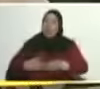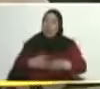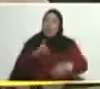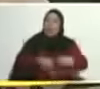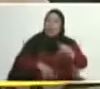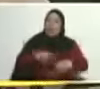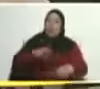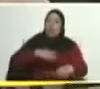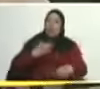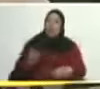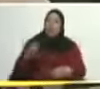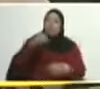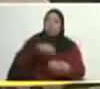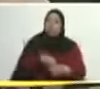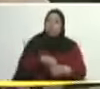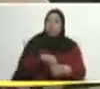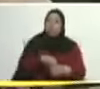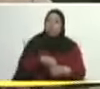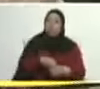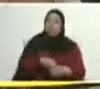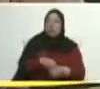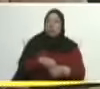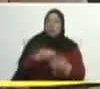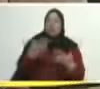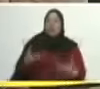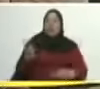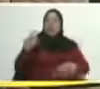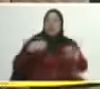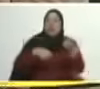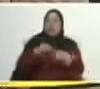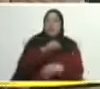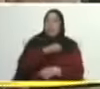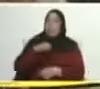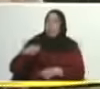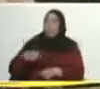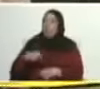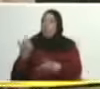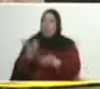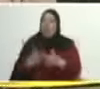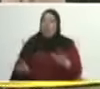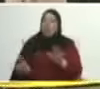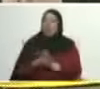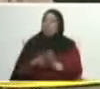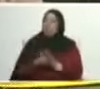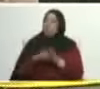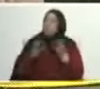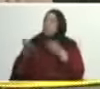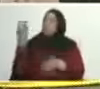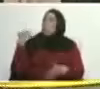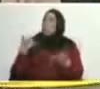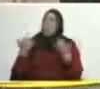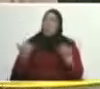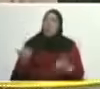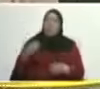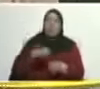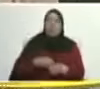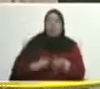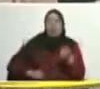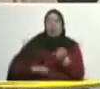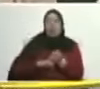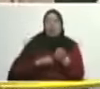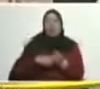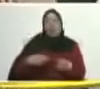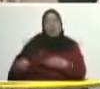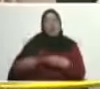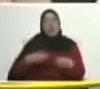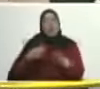No podemos quedarnos a la merced de aquellos que quieren favorecer una relación